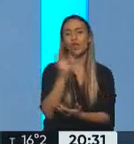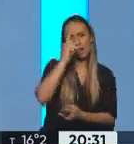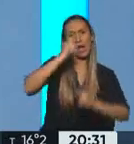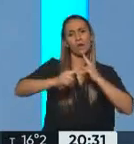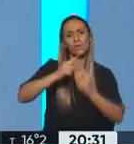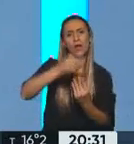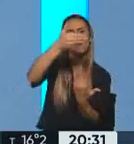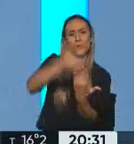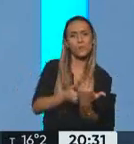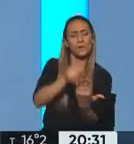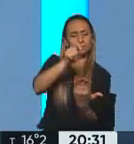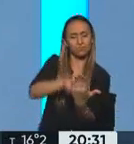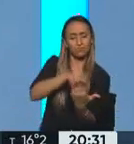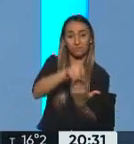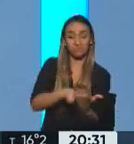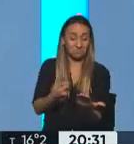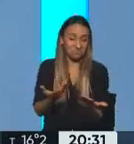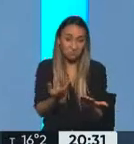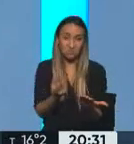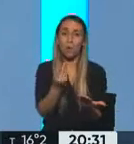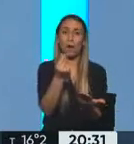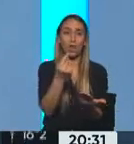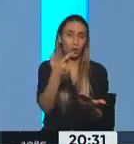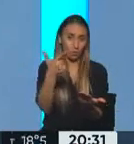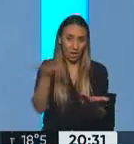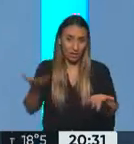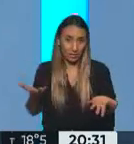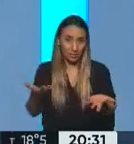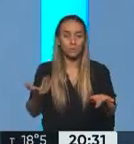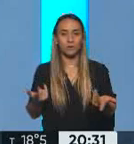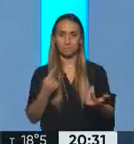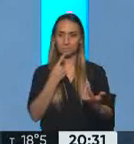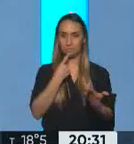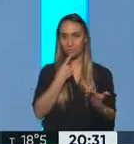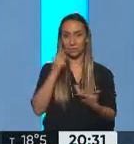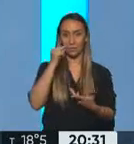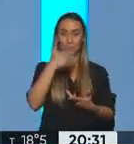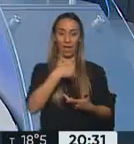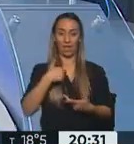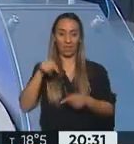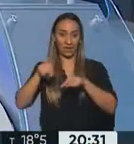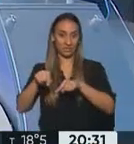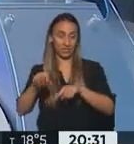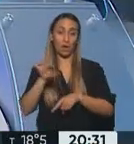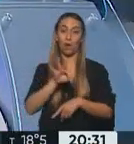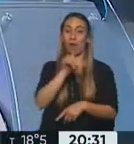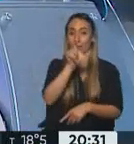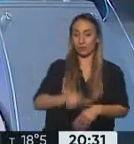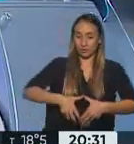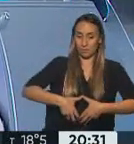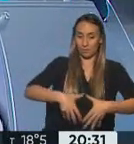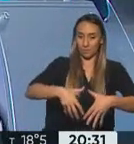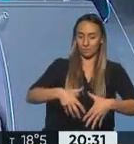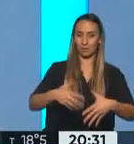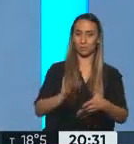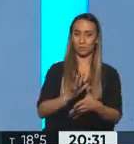tribunal. Entonces eso dejaría con mucha inseguridad jurídica tanto a los padres comitentes como a la gestante, que no es la parte como